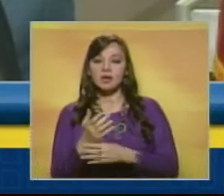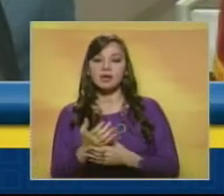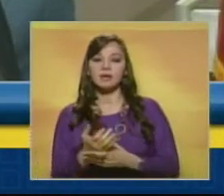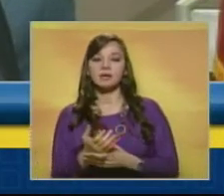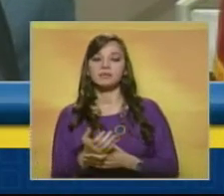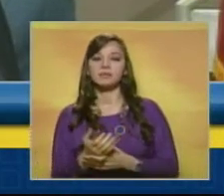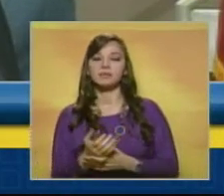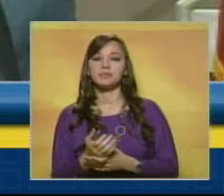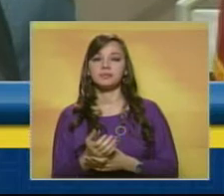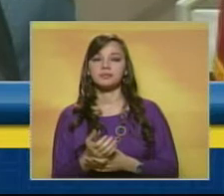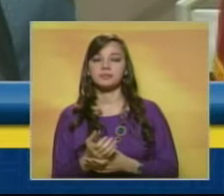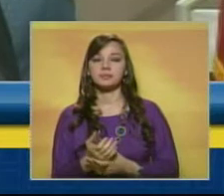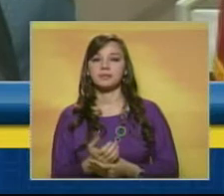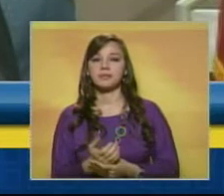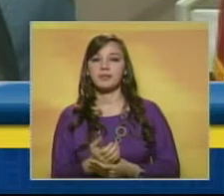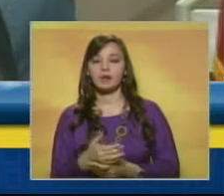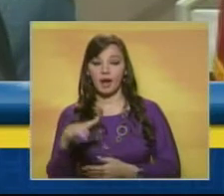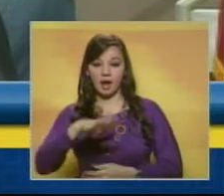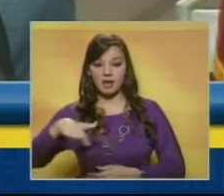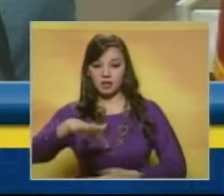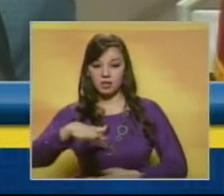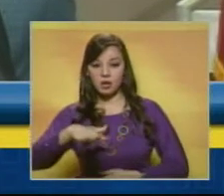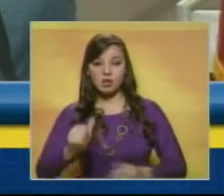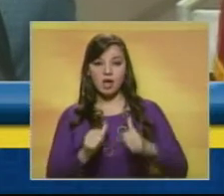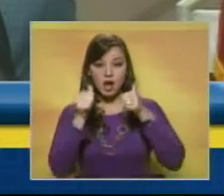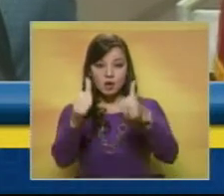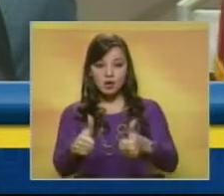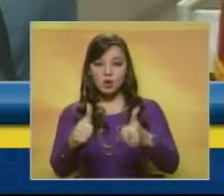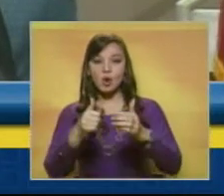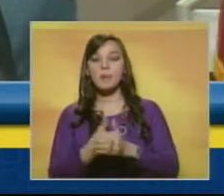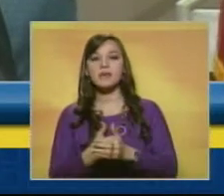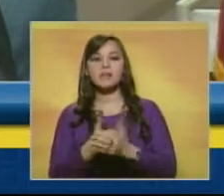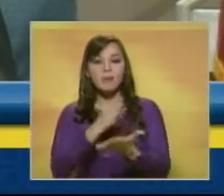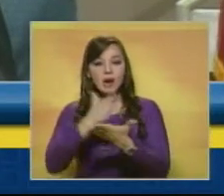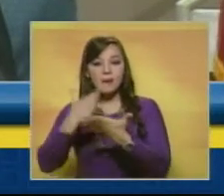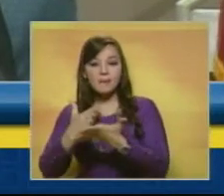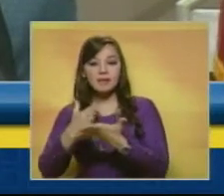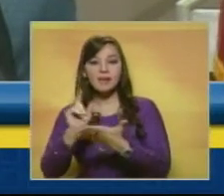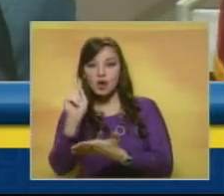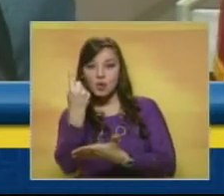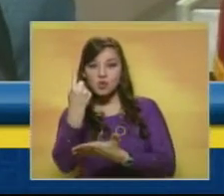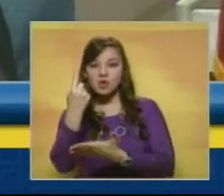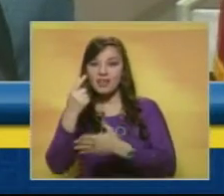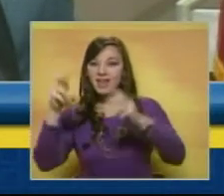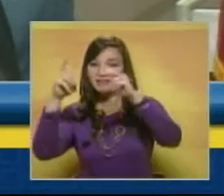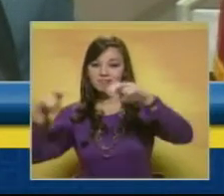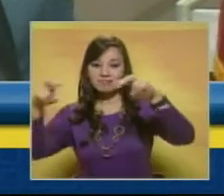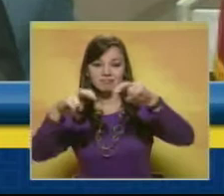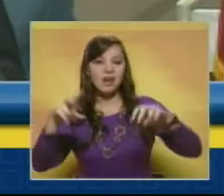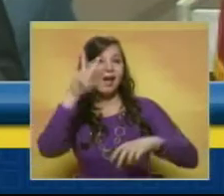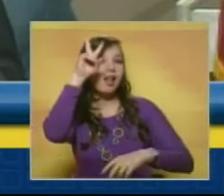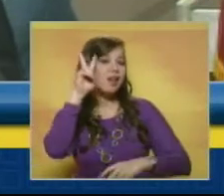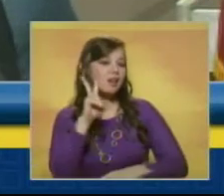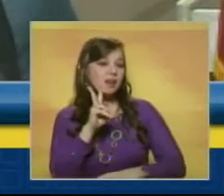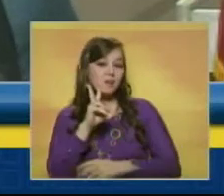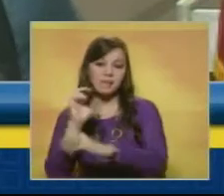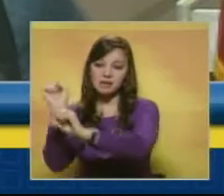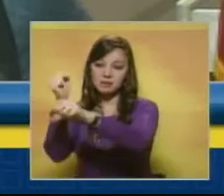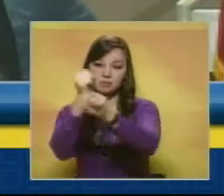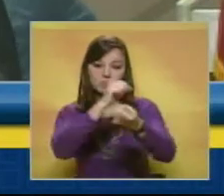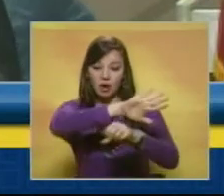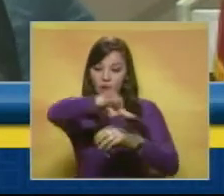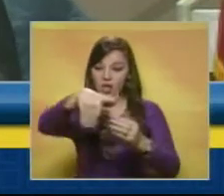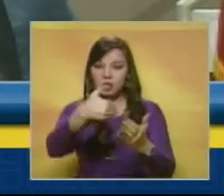Drive, donde empezaron la fase 1 de la descontaminación de las áreas en